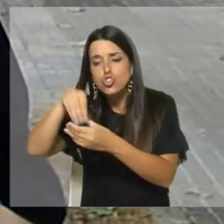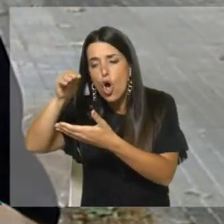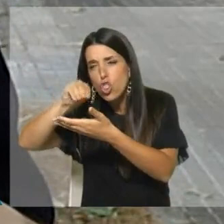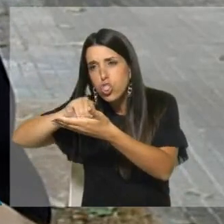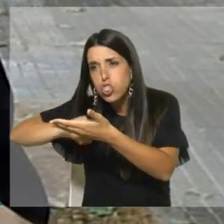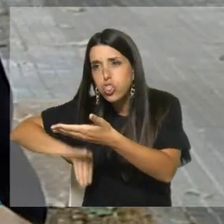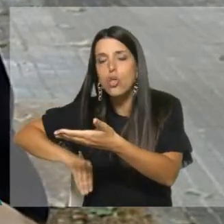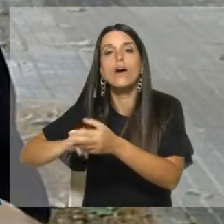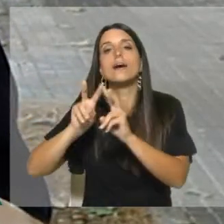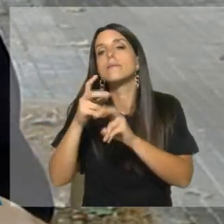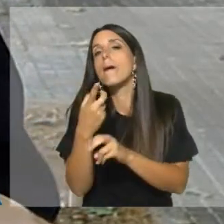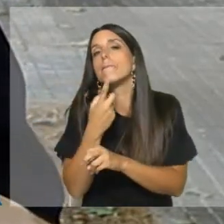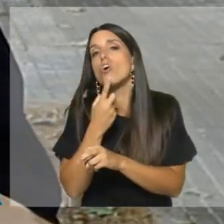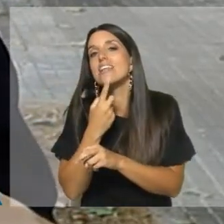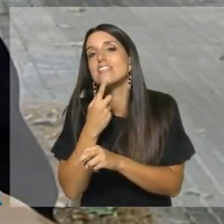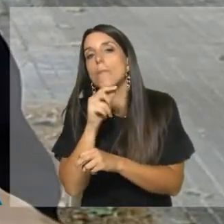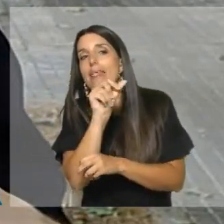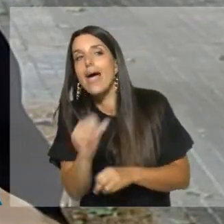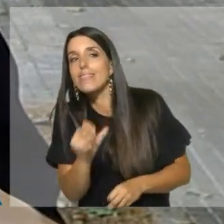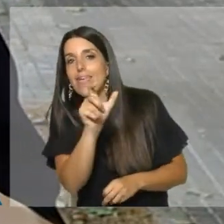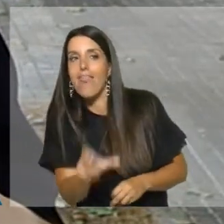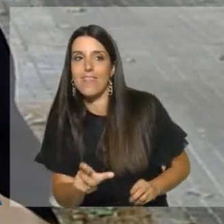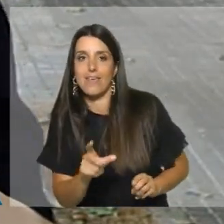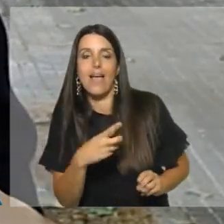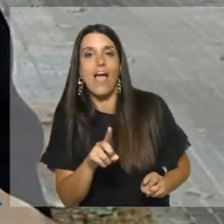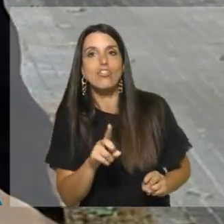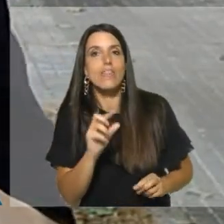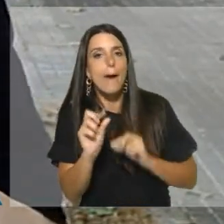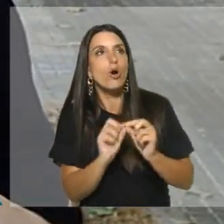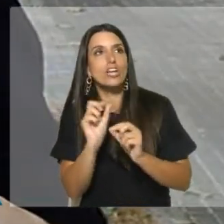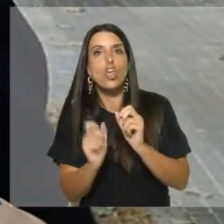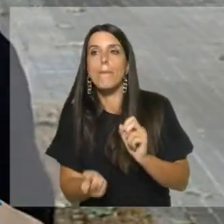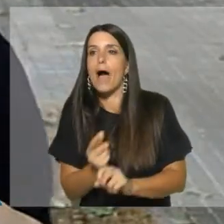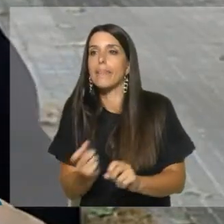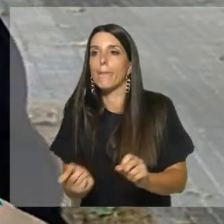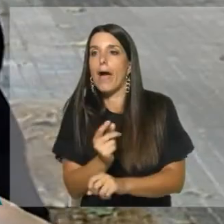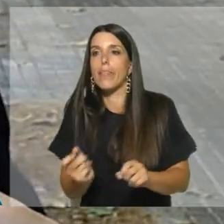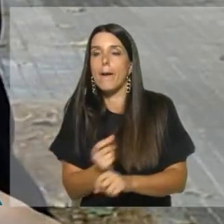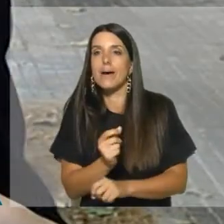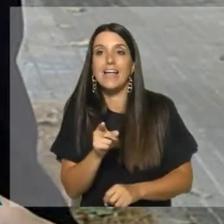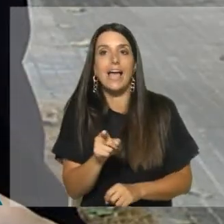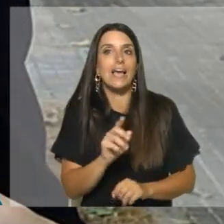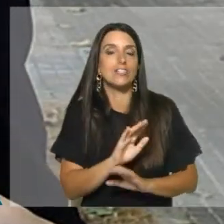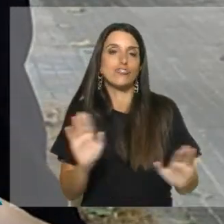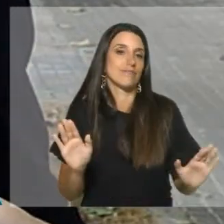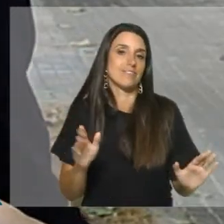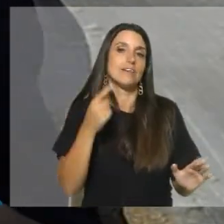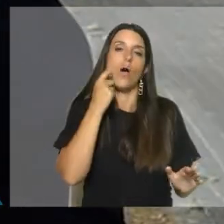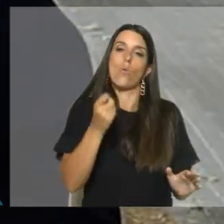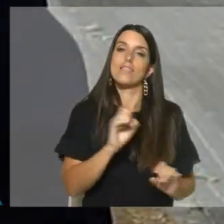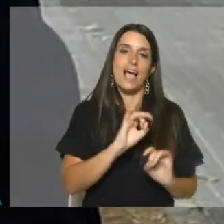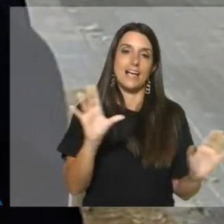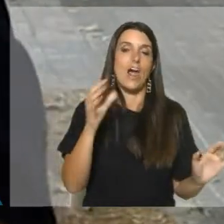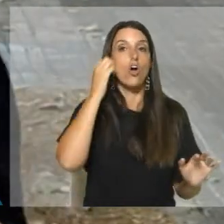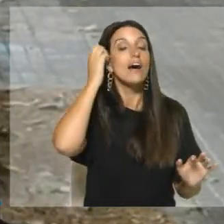una finalidad de daño del presidente va dosificando. No tengo duda ninguna, hay que ser tremendamente ingenuo para no darse cuenta de esto. Si